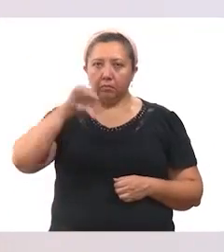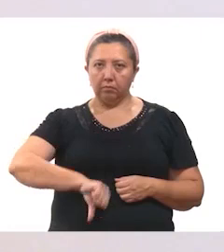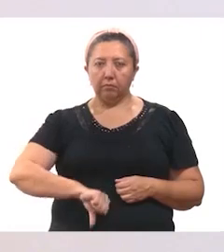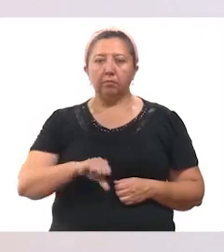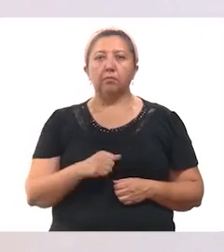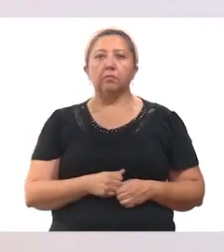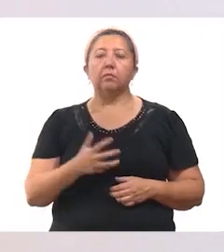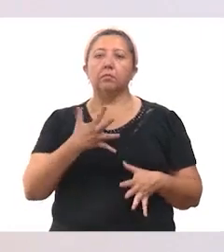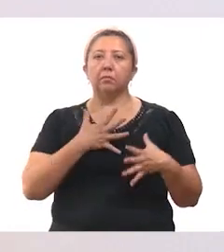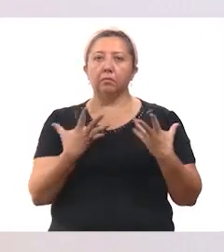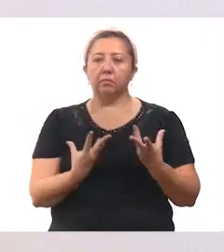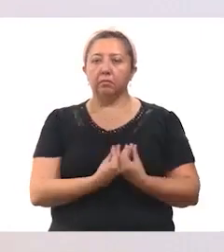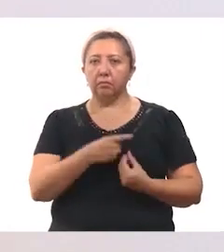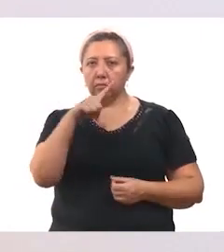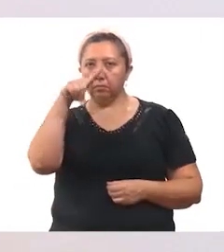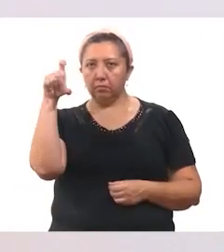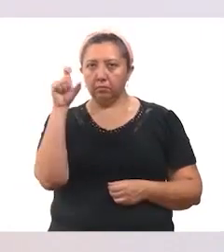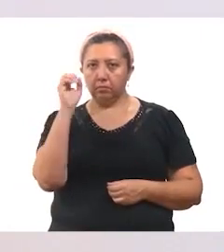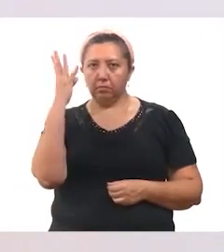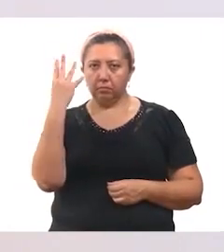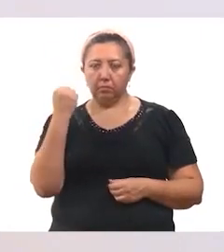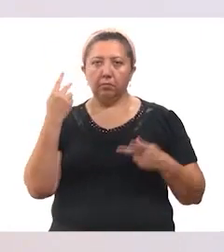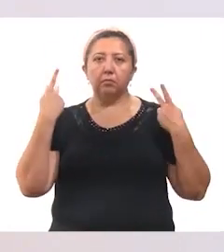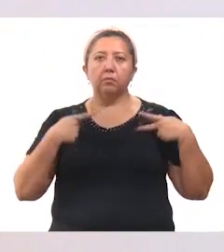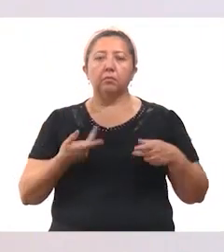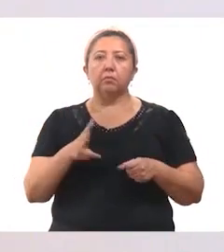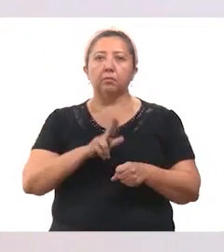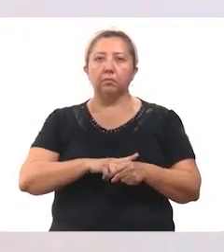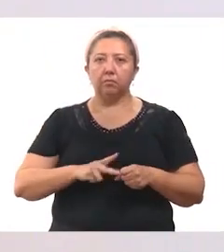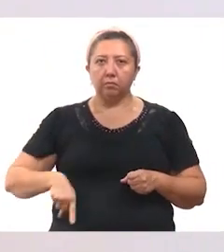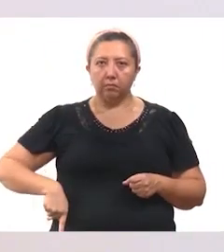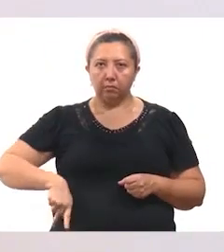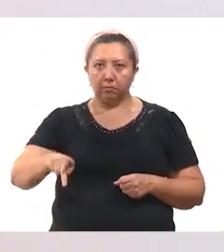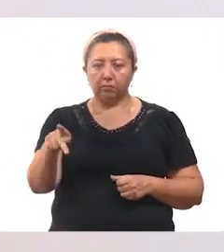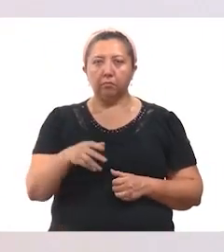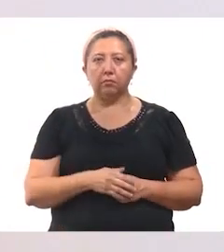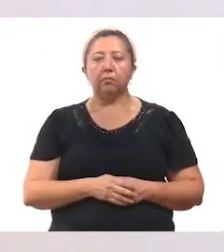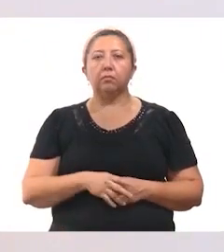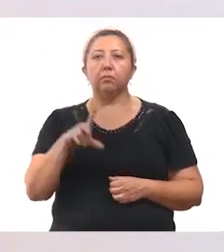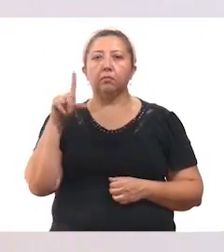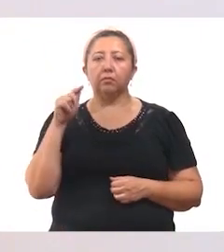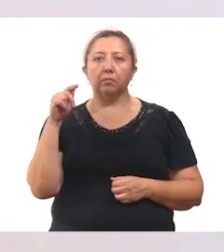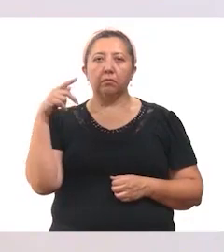día de hoy tenemos 129 pacientes en hospitales públicos.